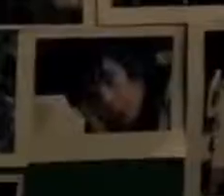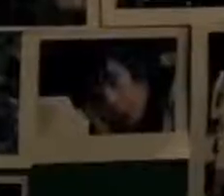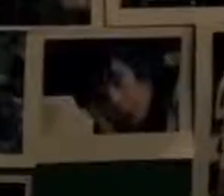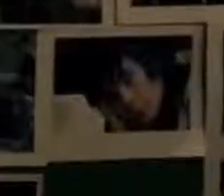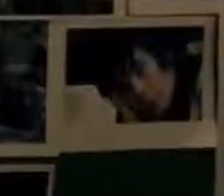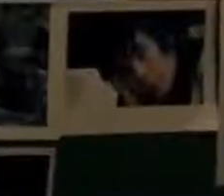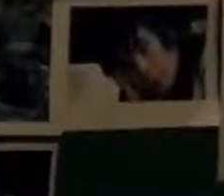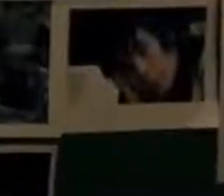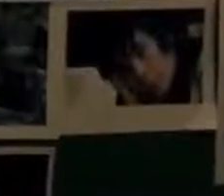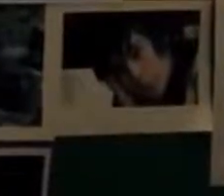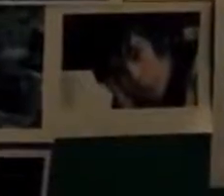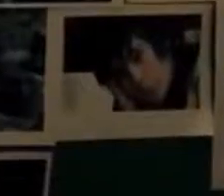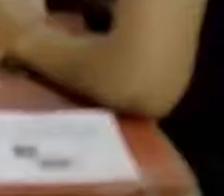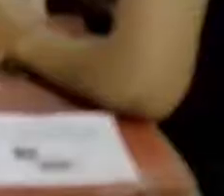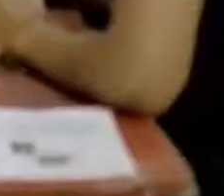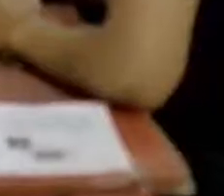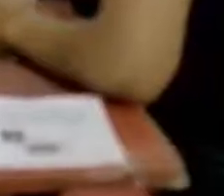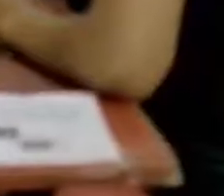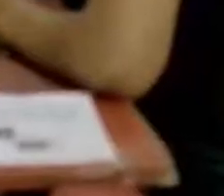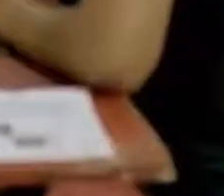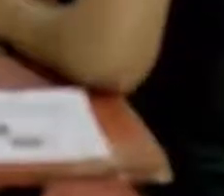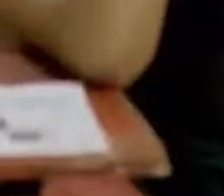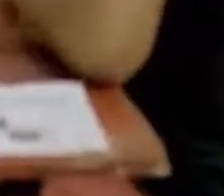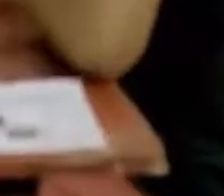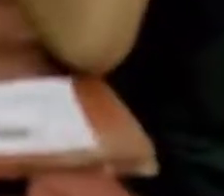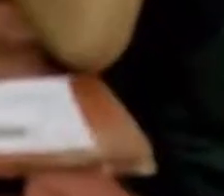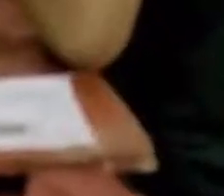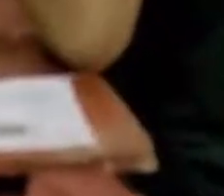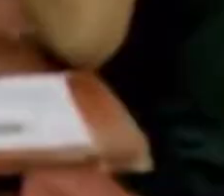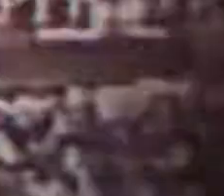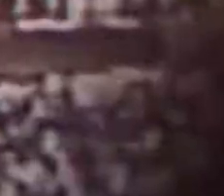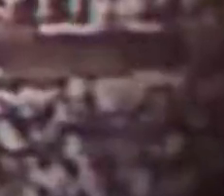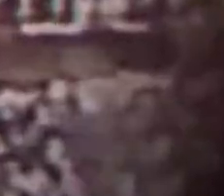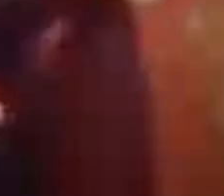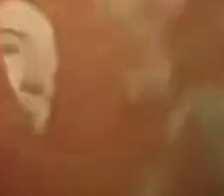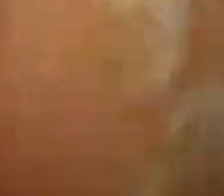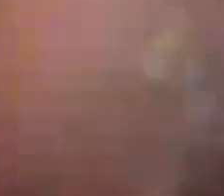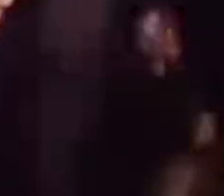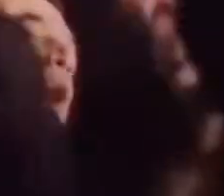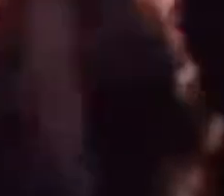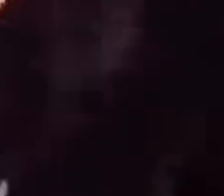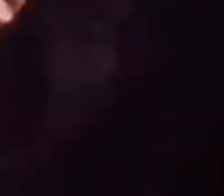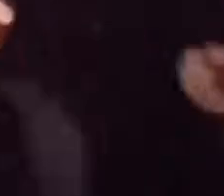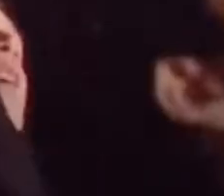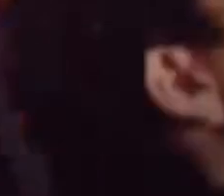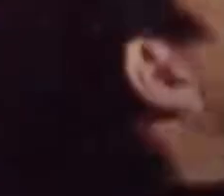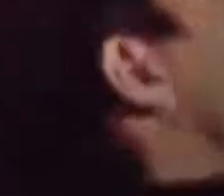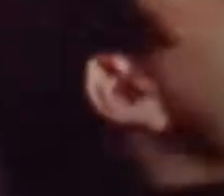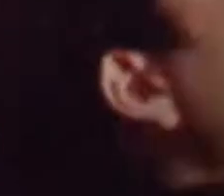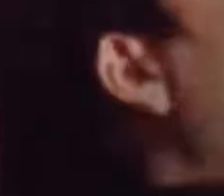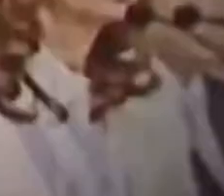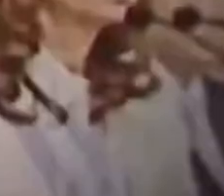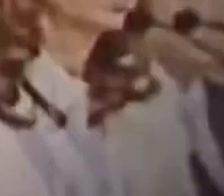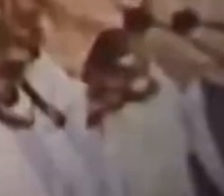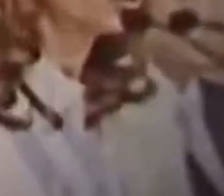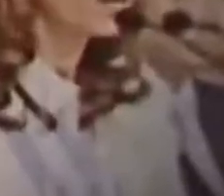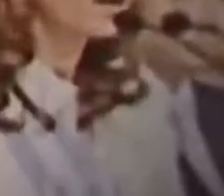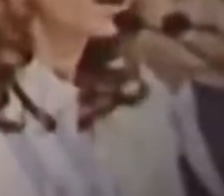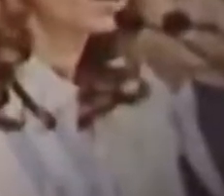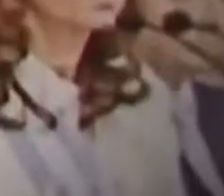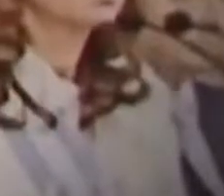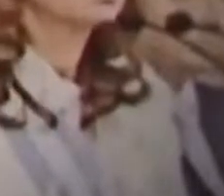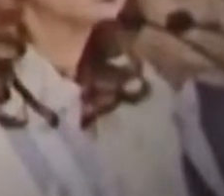y los derechos para reflexionar sobre hechos sociales, políticos y económicos que marcaron los últimos 30 años de